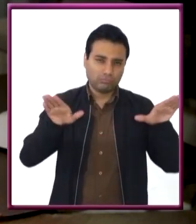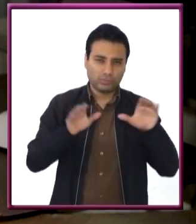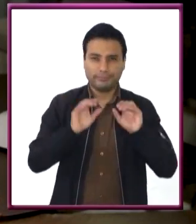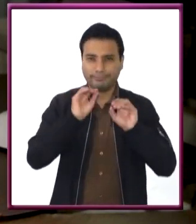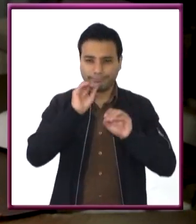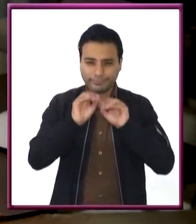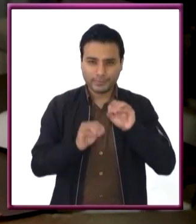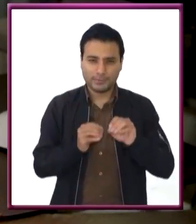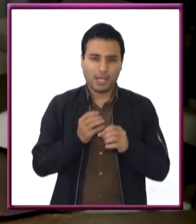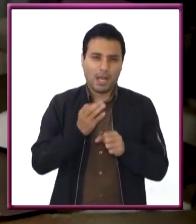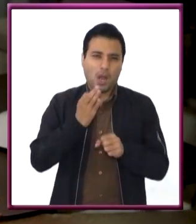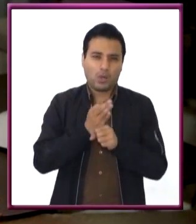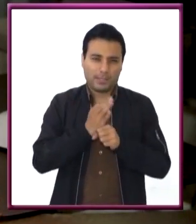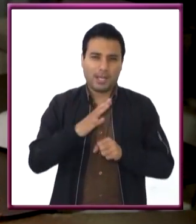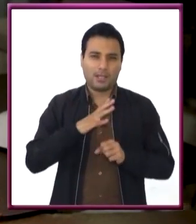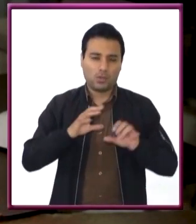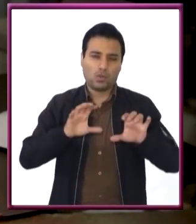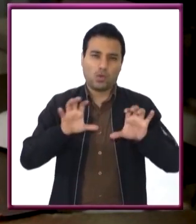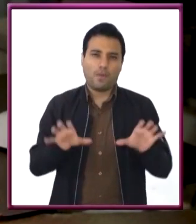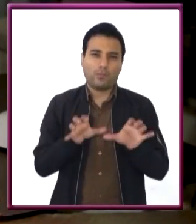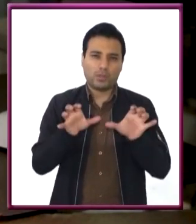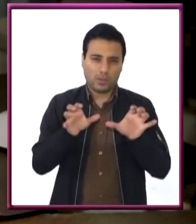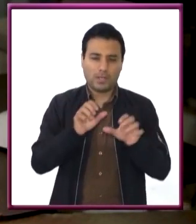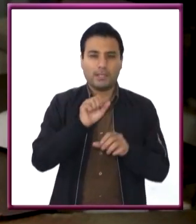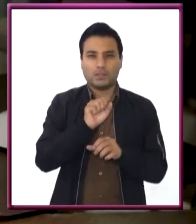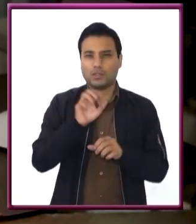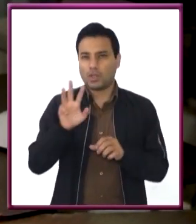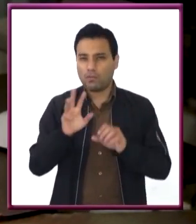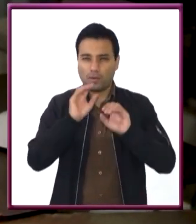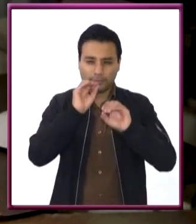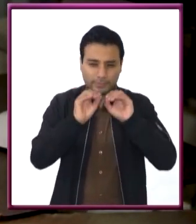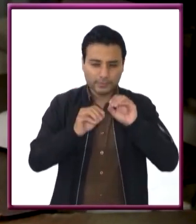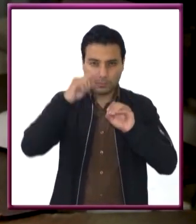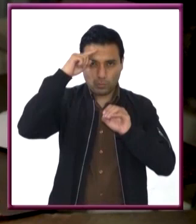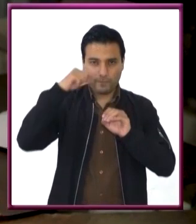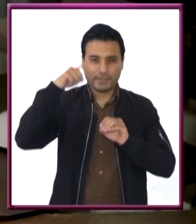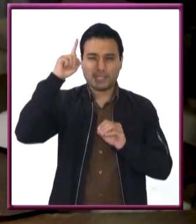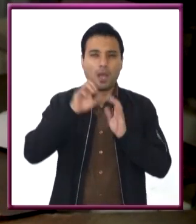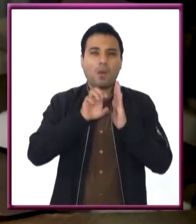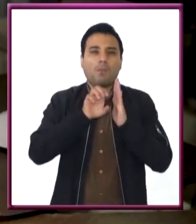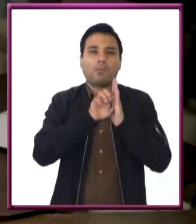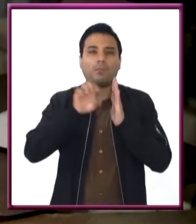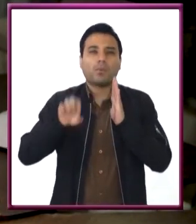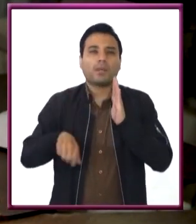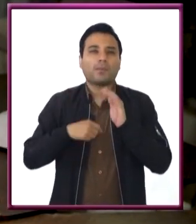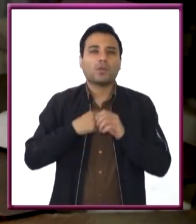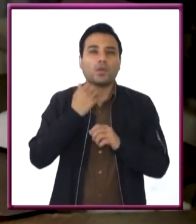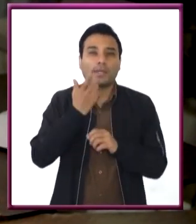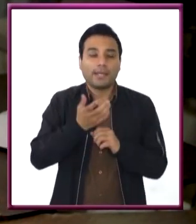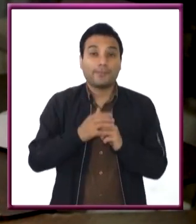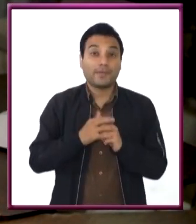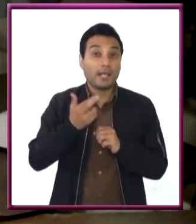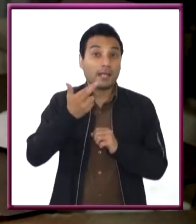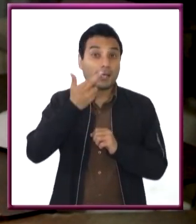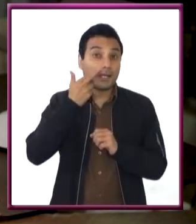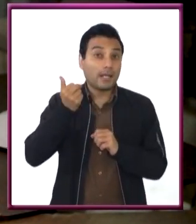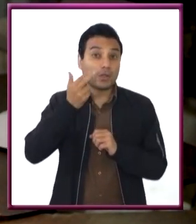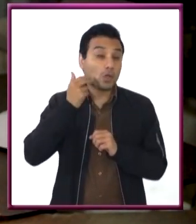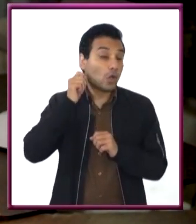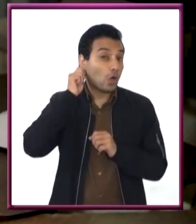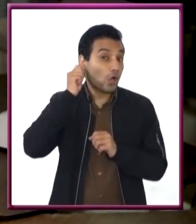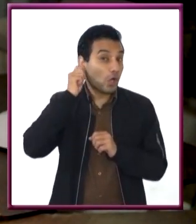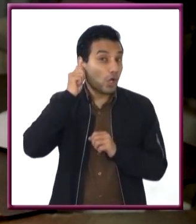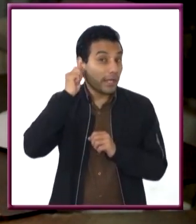muy sofisticados, fáciles de manejar desde luego, dice, si quieres diseñar una orejita de un ratón, el